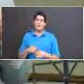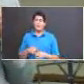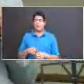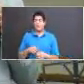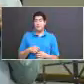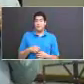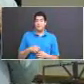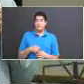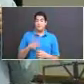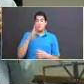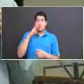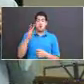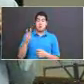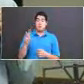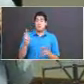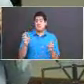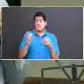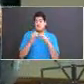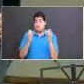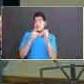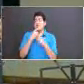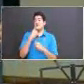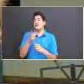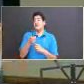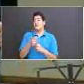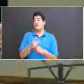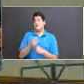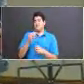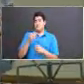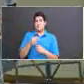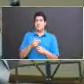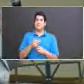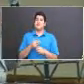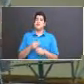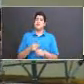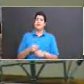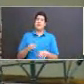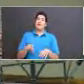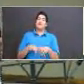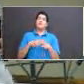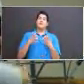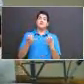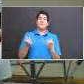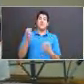Cuando vio que no le pasó nada, dijo, ah, entonces aquí el Señor está de acuerdo.